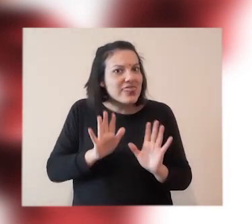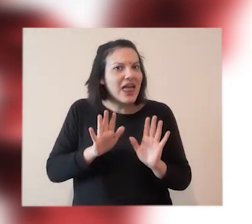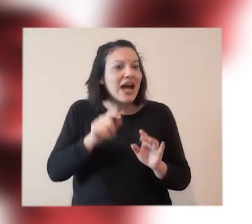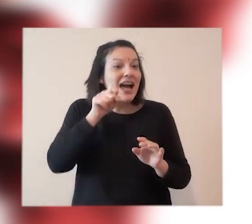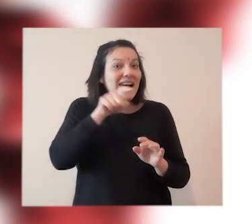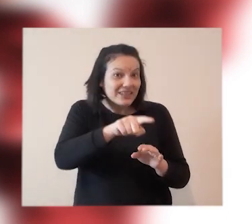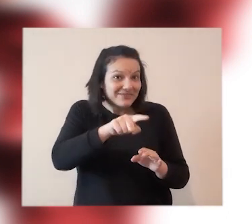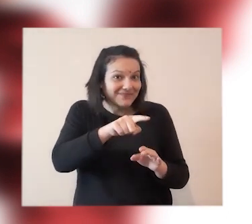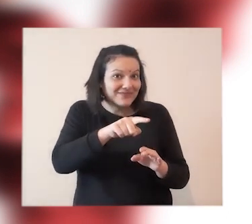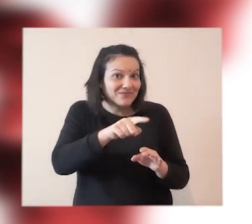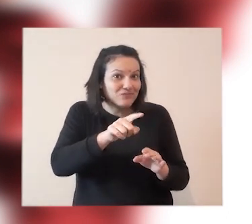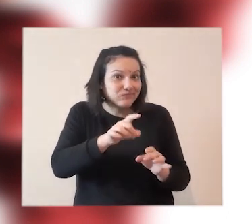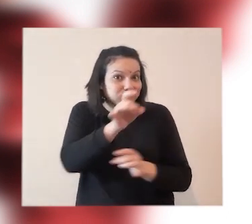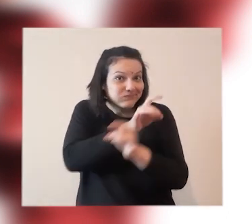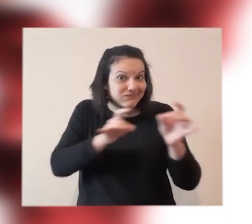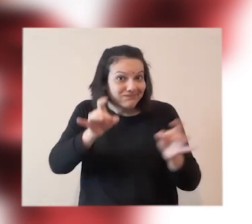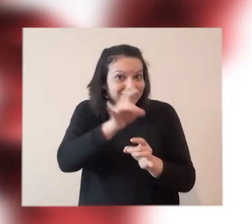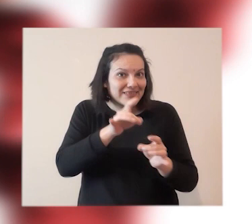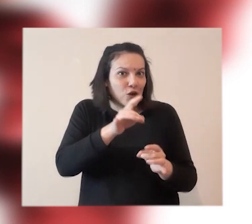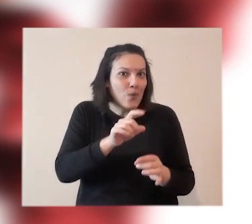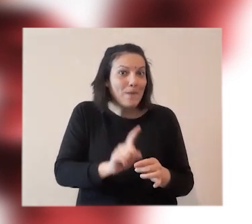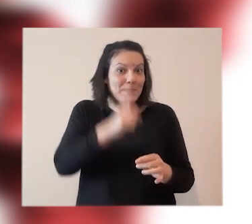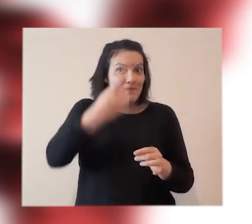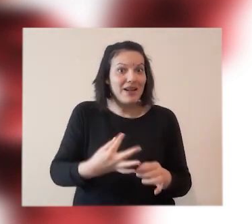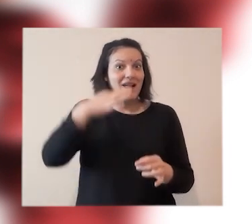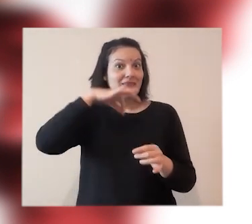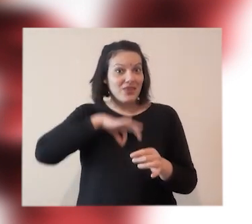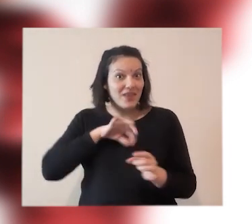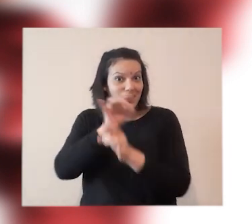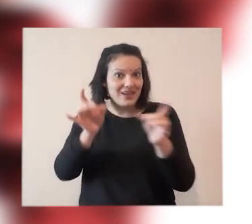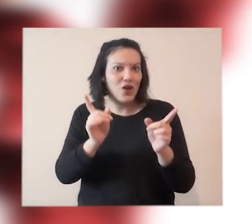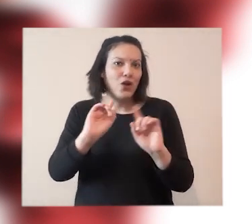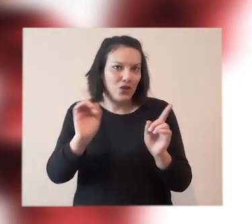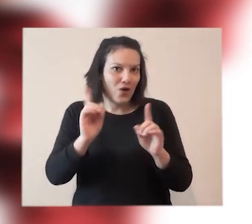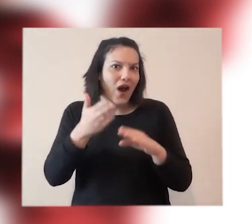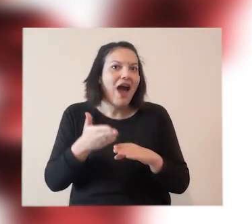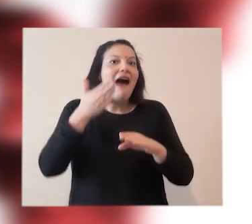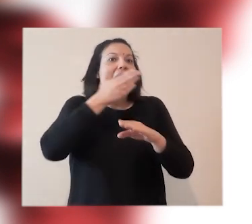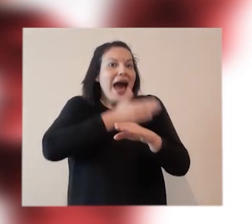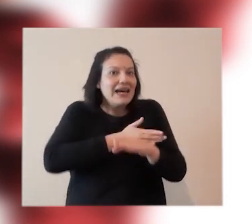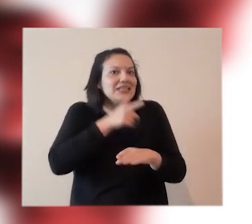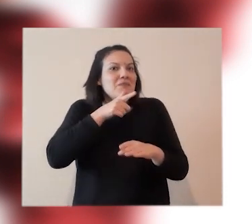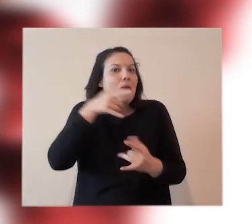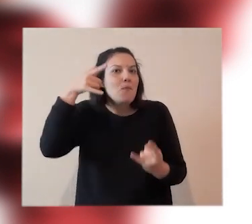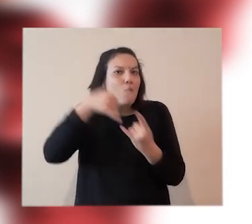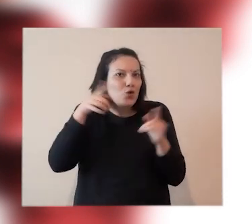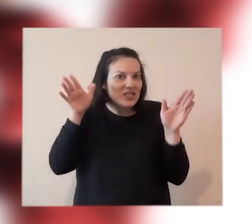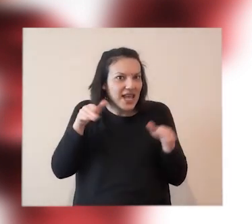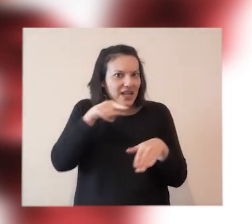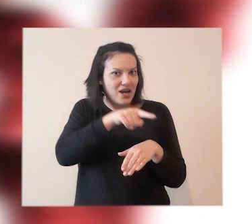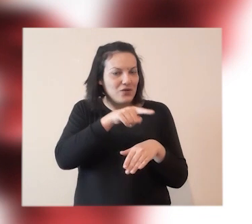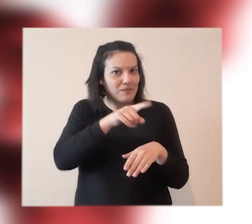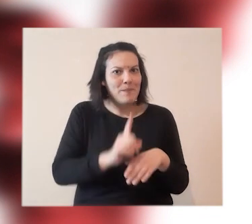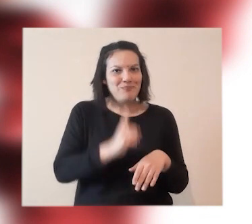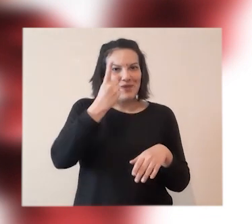fue el origen, digamos, no era el portador primario, digamos, del virus este animal, sino que se cree que fueron los murciélagos los